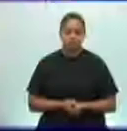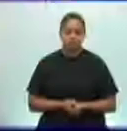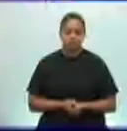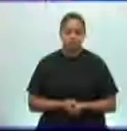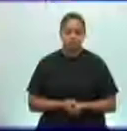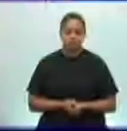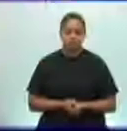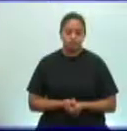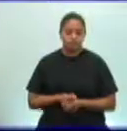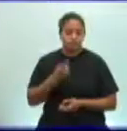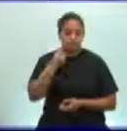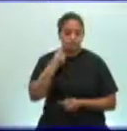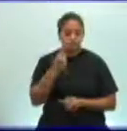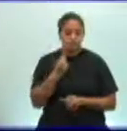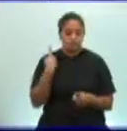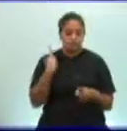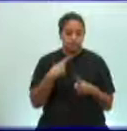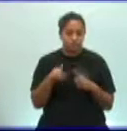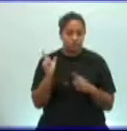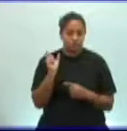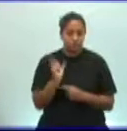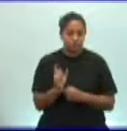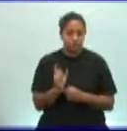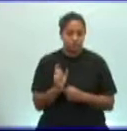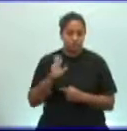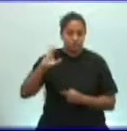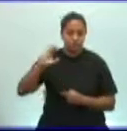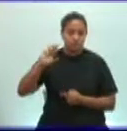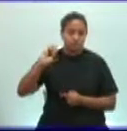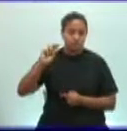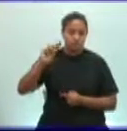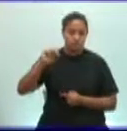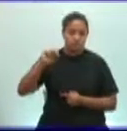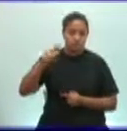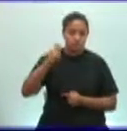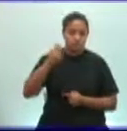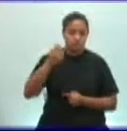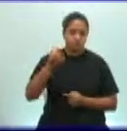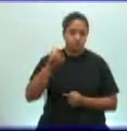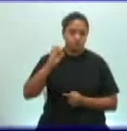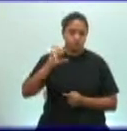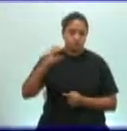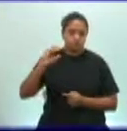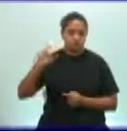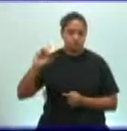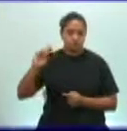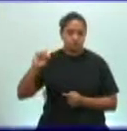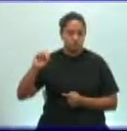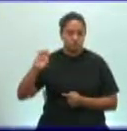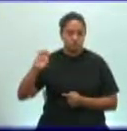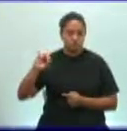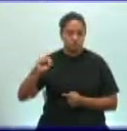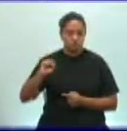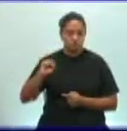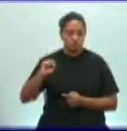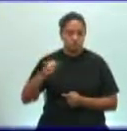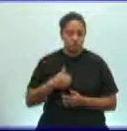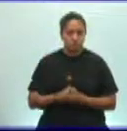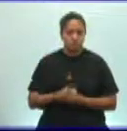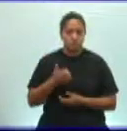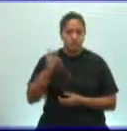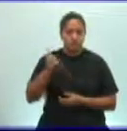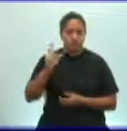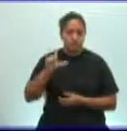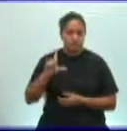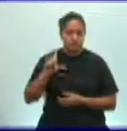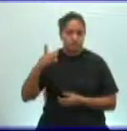Hemos conocido otra nueva clase de palabras, las contracciones al y del. Vamos entonces a continuar